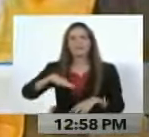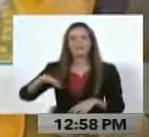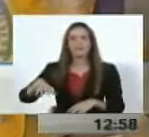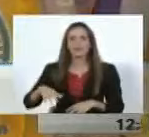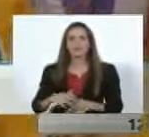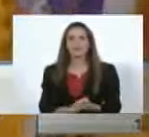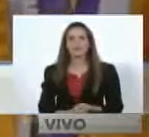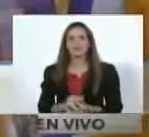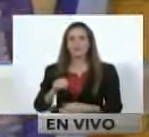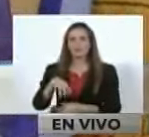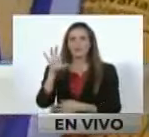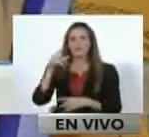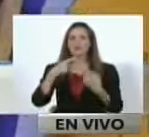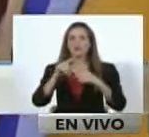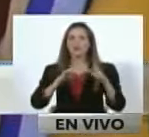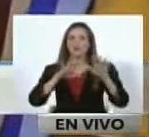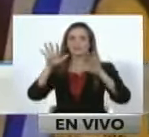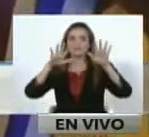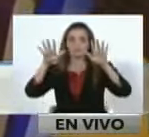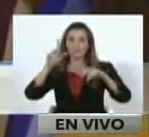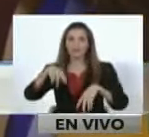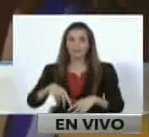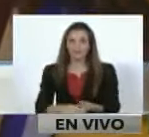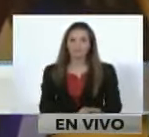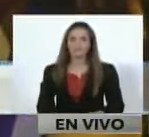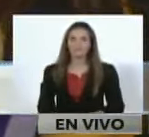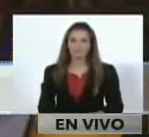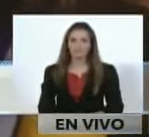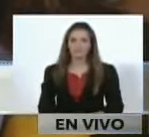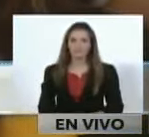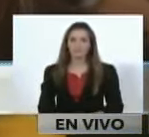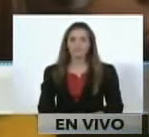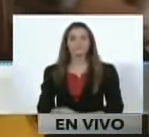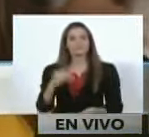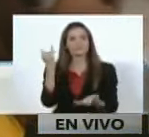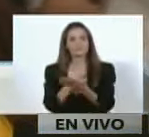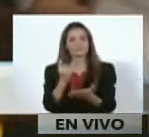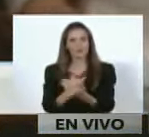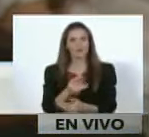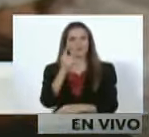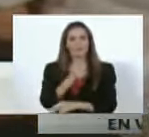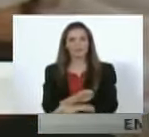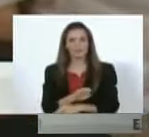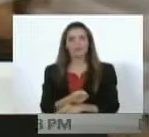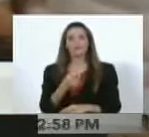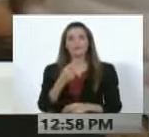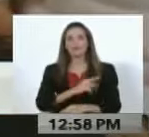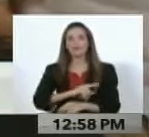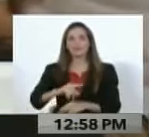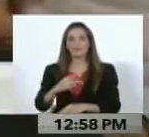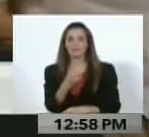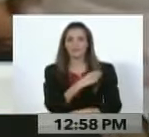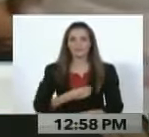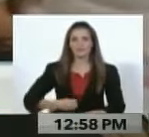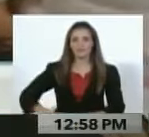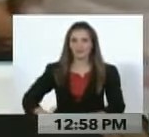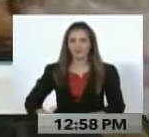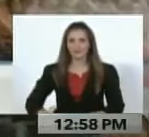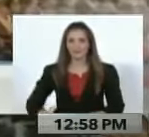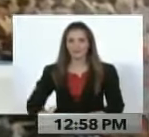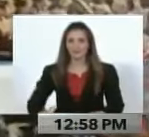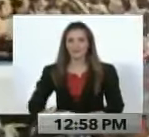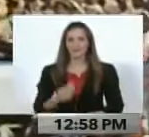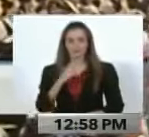esta patria y de otras muchas naciones. Prueba del cumplimiento de la instrucción del presidente,